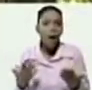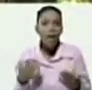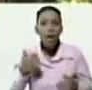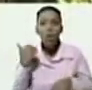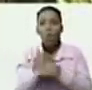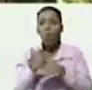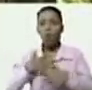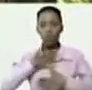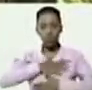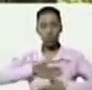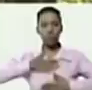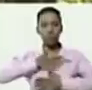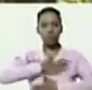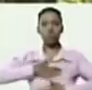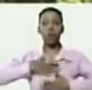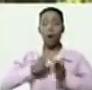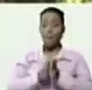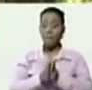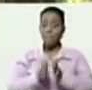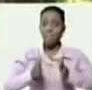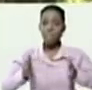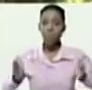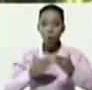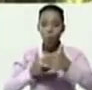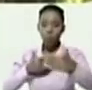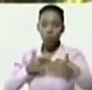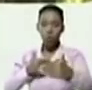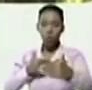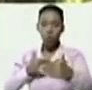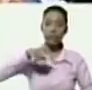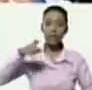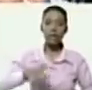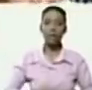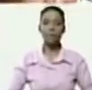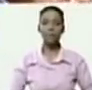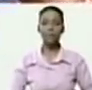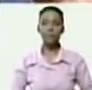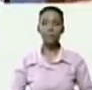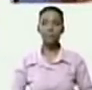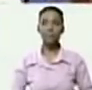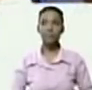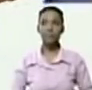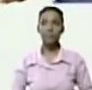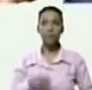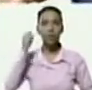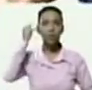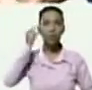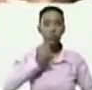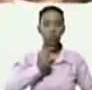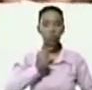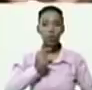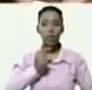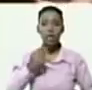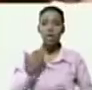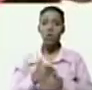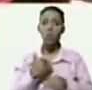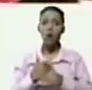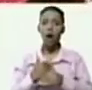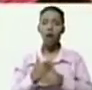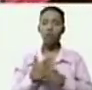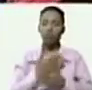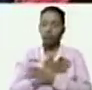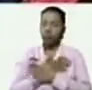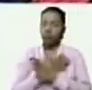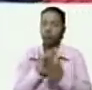gozado de la amplitud que les era. Antonio José de Sucre se desprendía